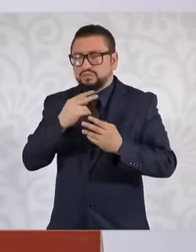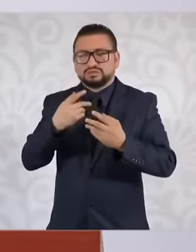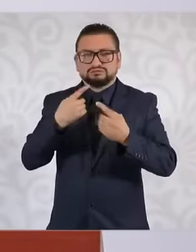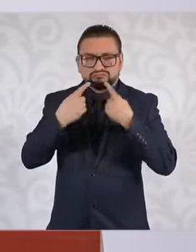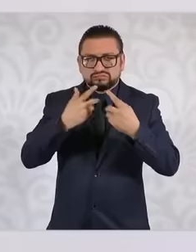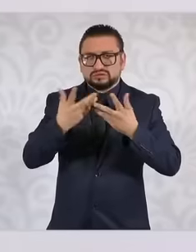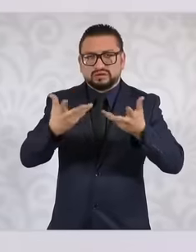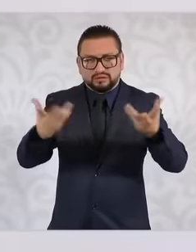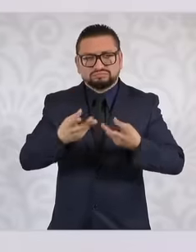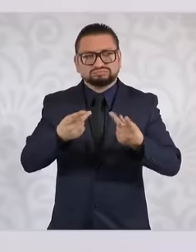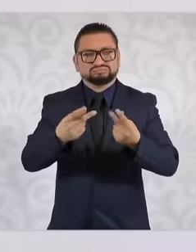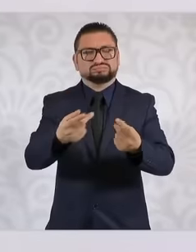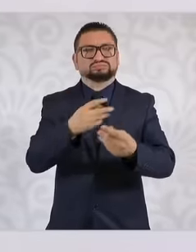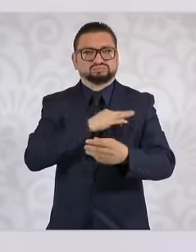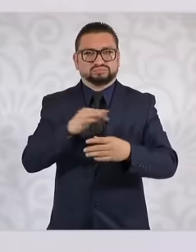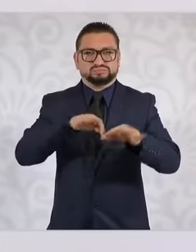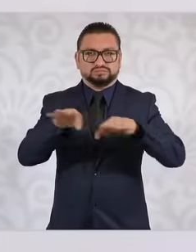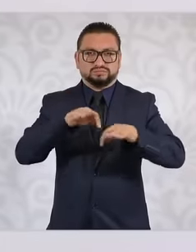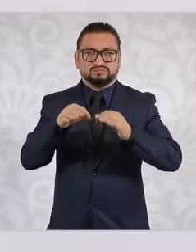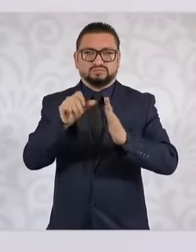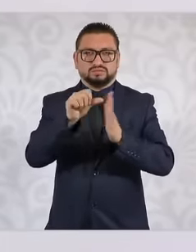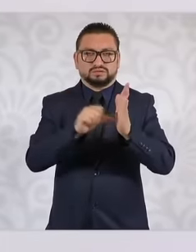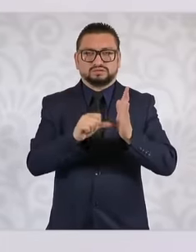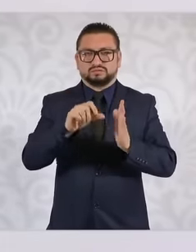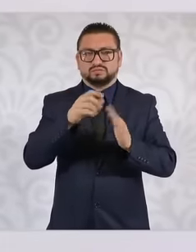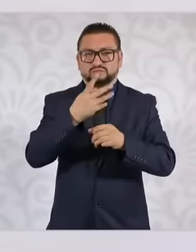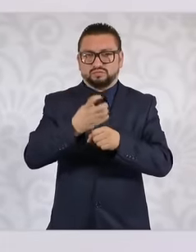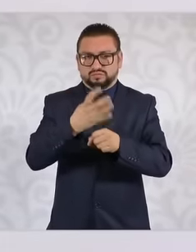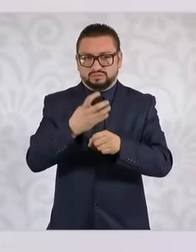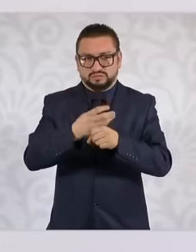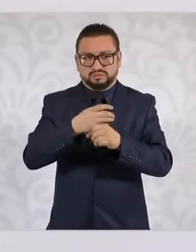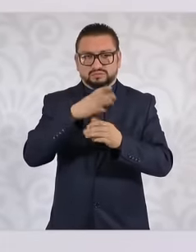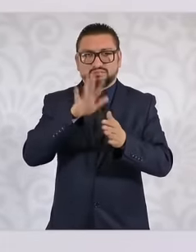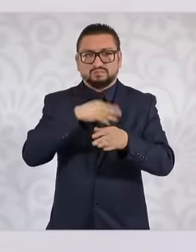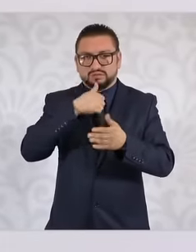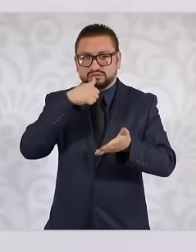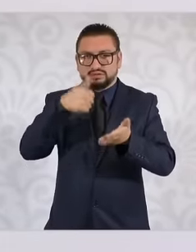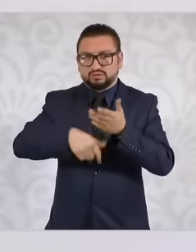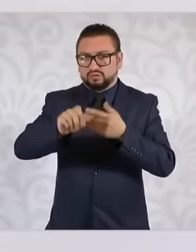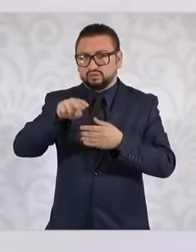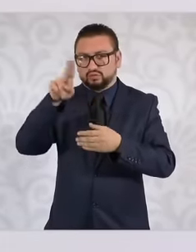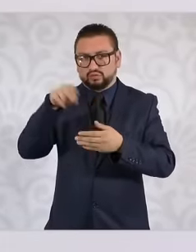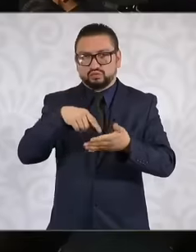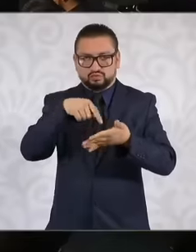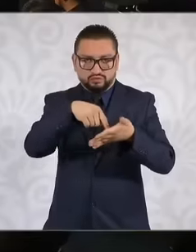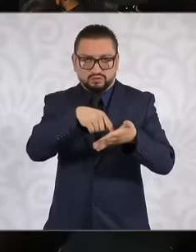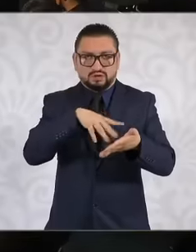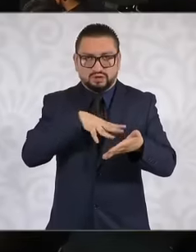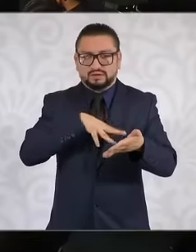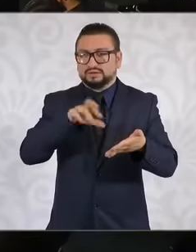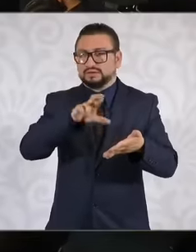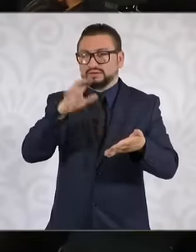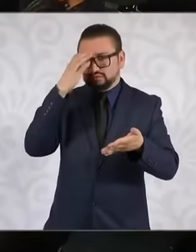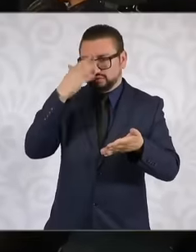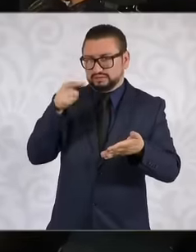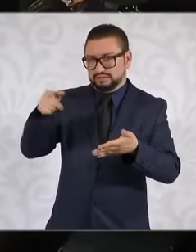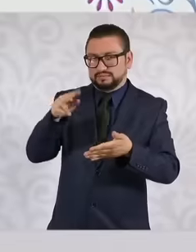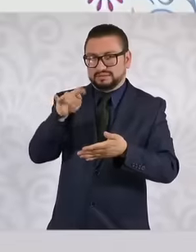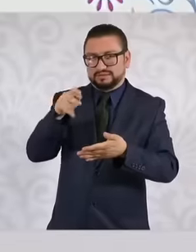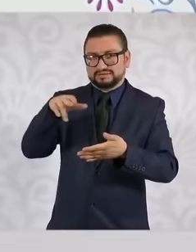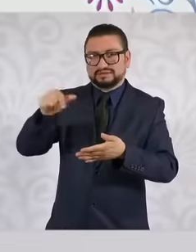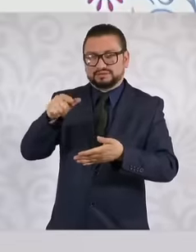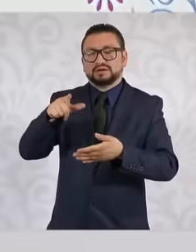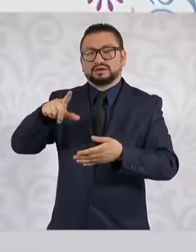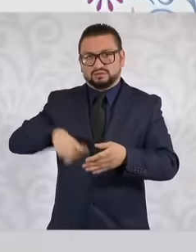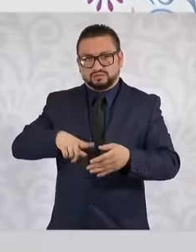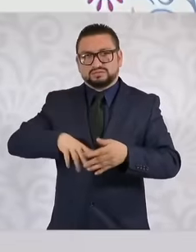actuar decididamente de acuerdo al artículo 4 de la Carta de las Naciones Unidas. Y reconocer al Estado de Palestina, ya lo hizo